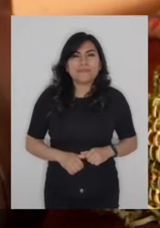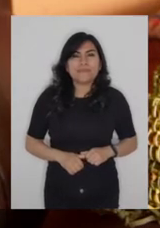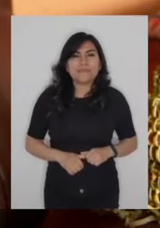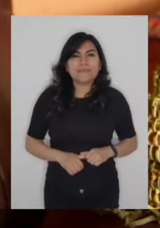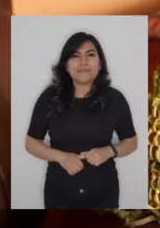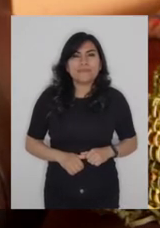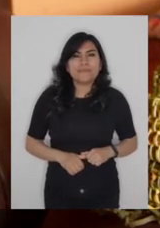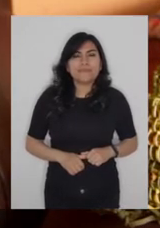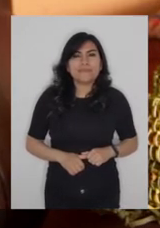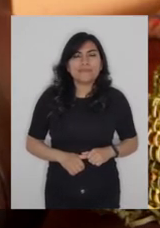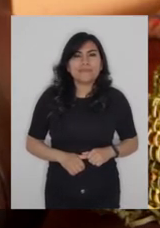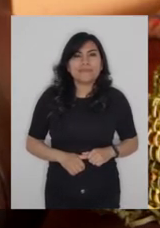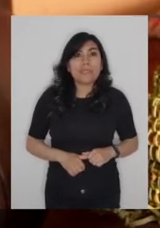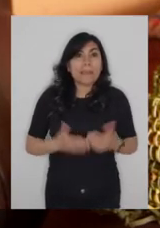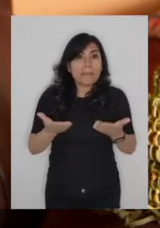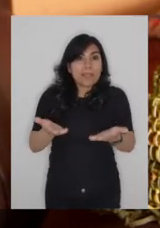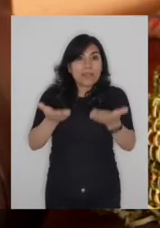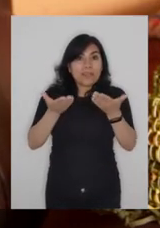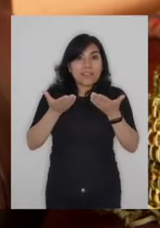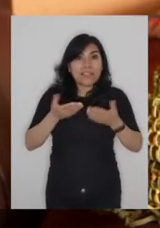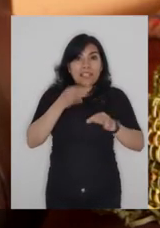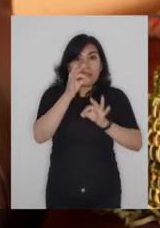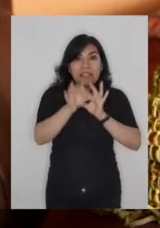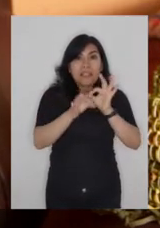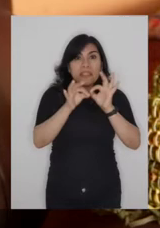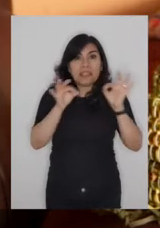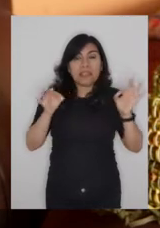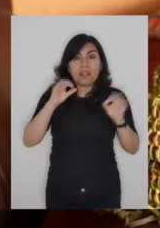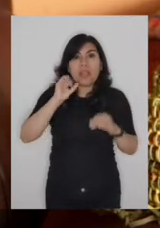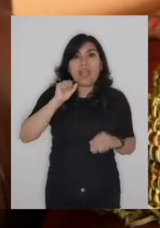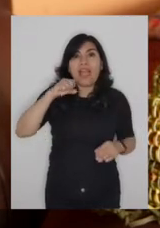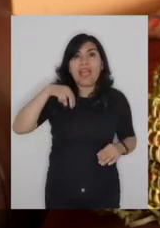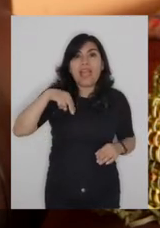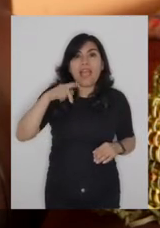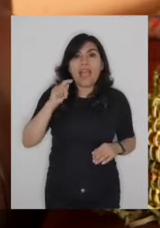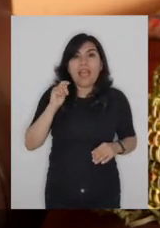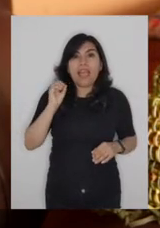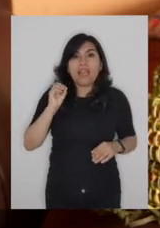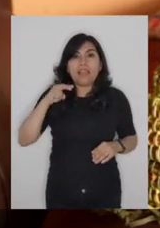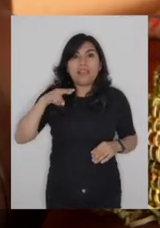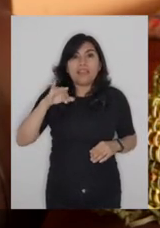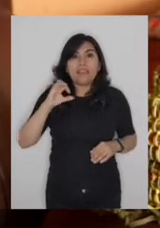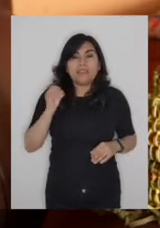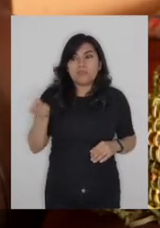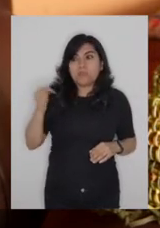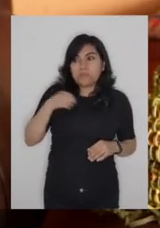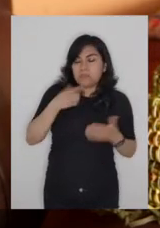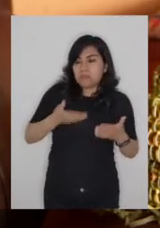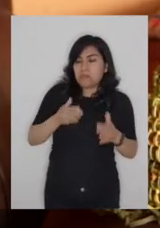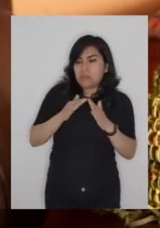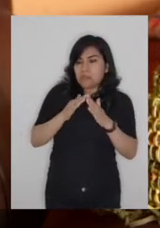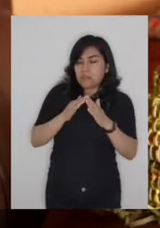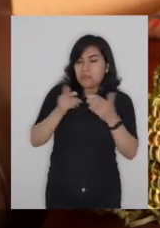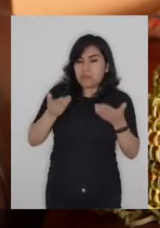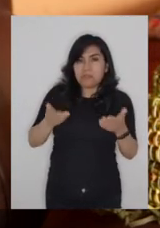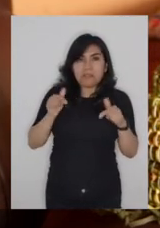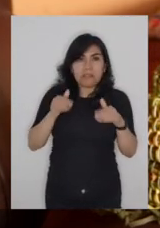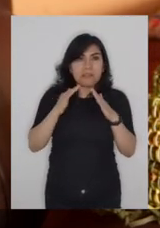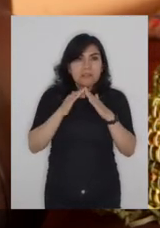Y me lo regaló Antonio. Y llegó, yo estaba en la casa. Estaba